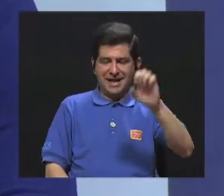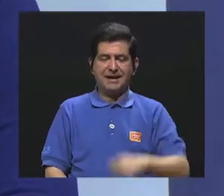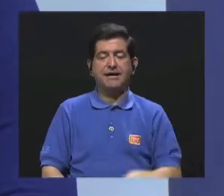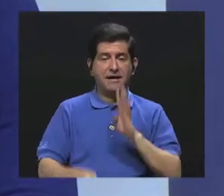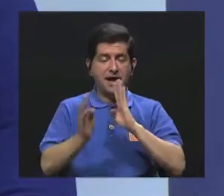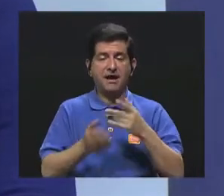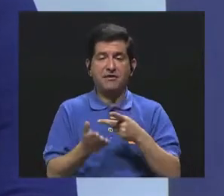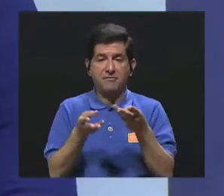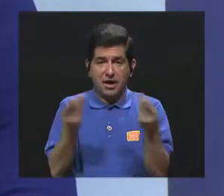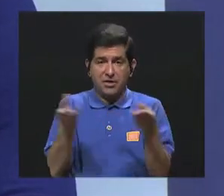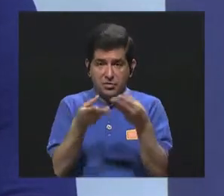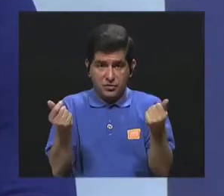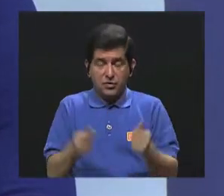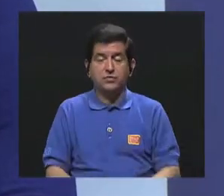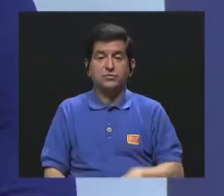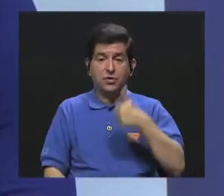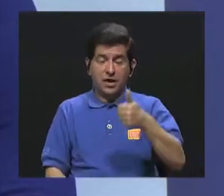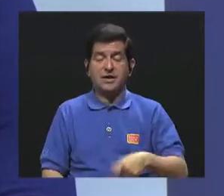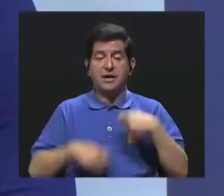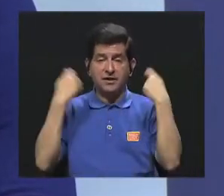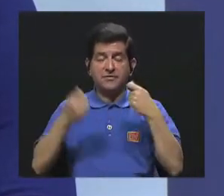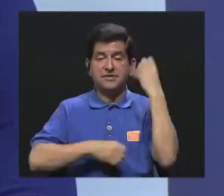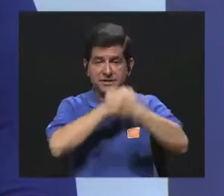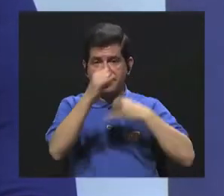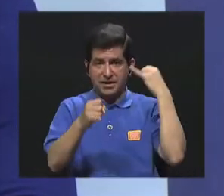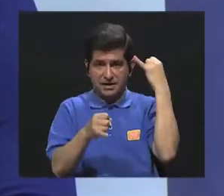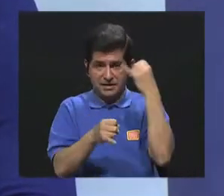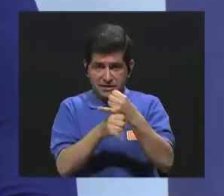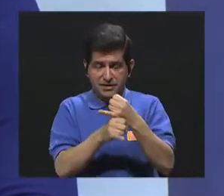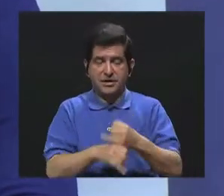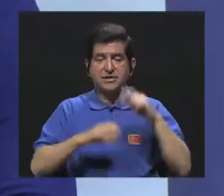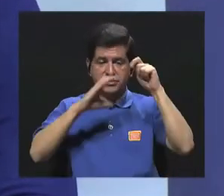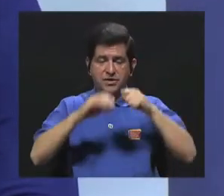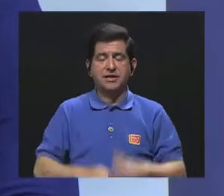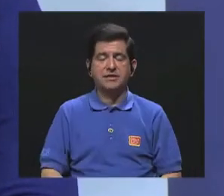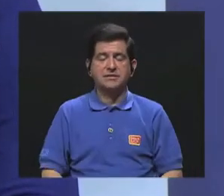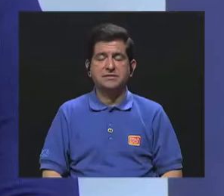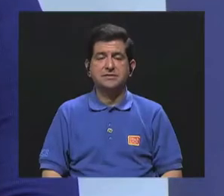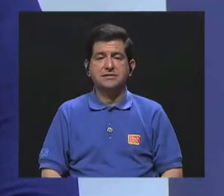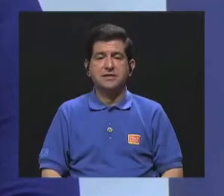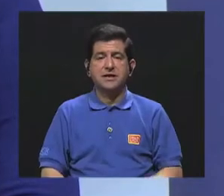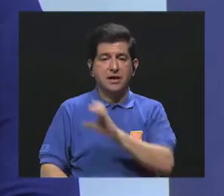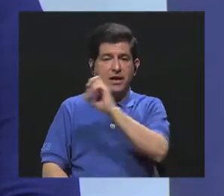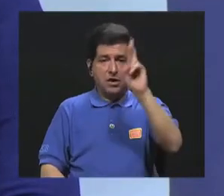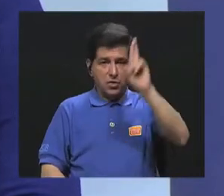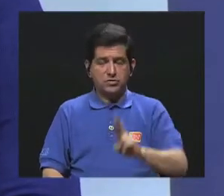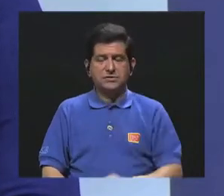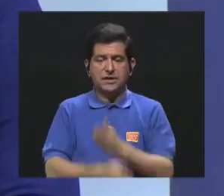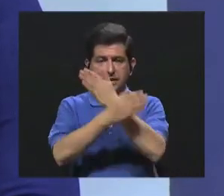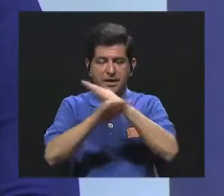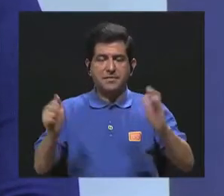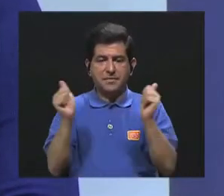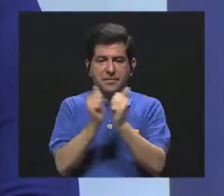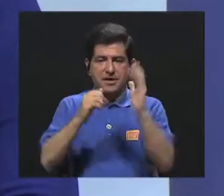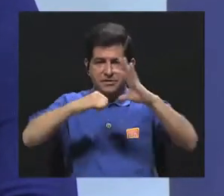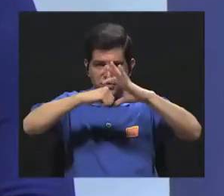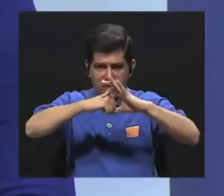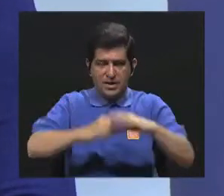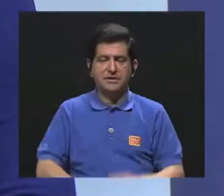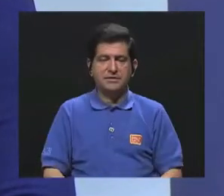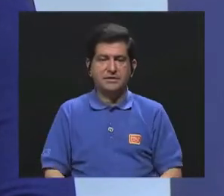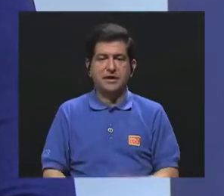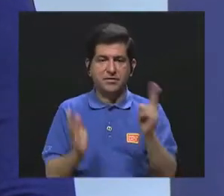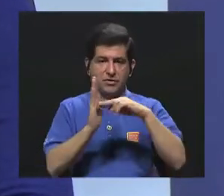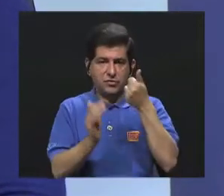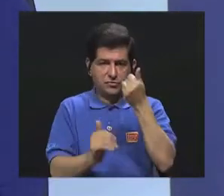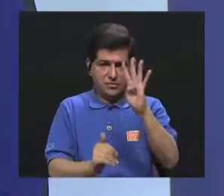producción ganadora del Festival Internacional de Cine Paz con la Tierra 2014. Y bueno, queríamos hablar un poquito más sobre la producción y